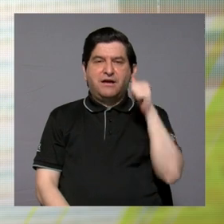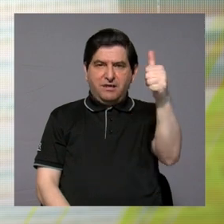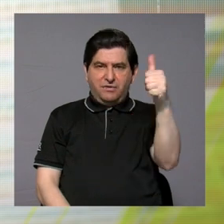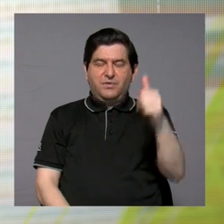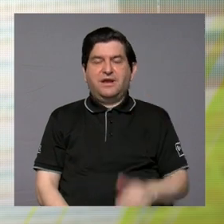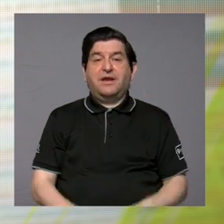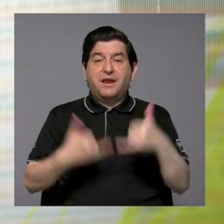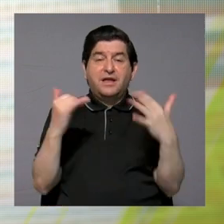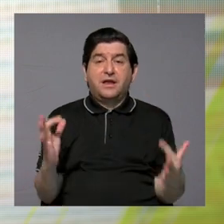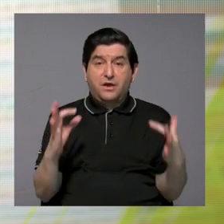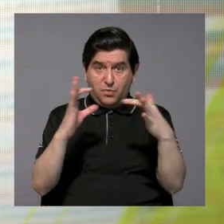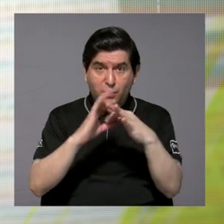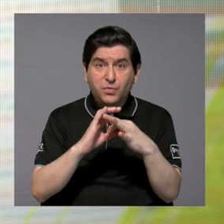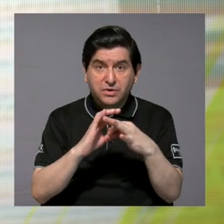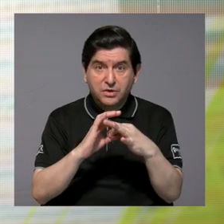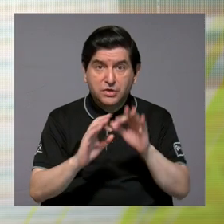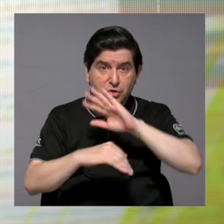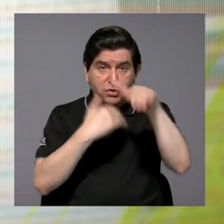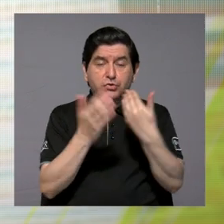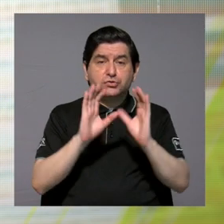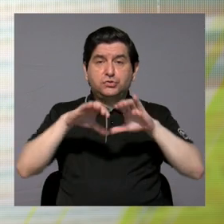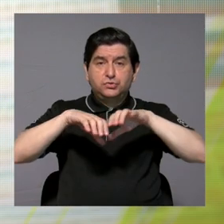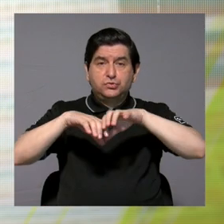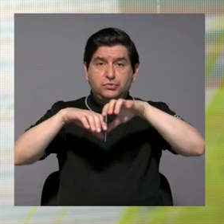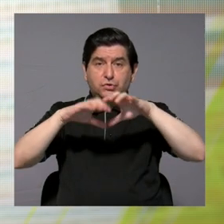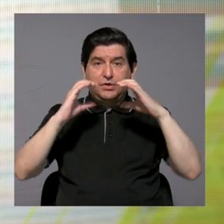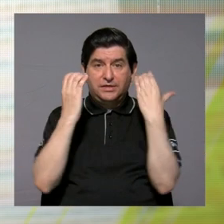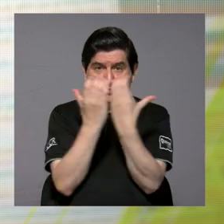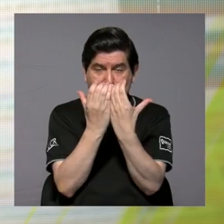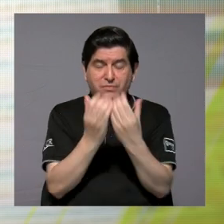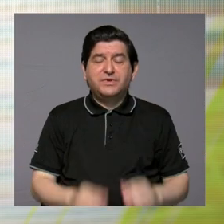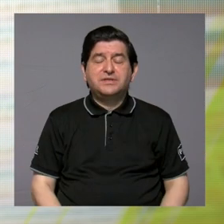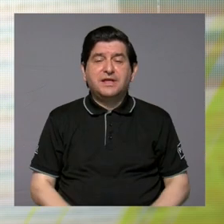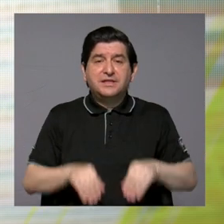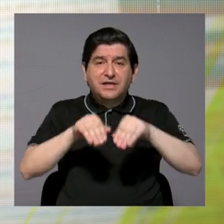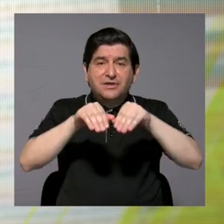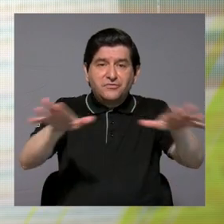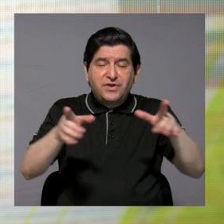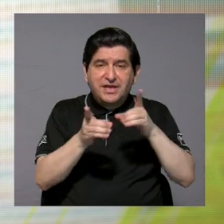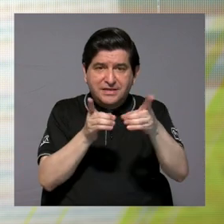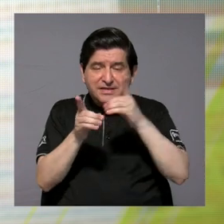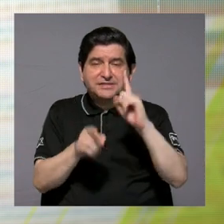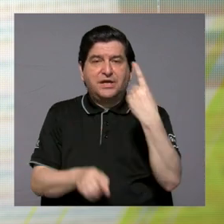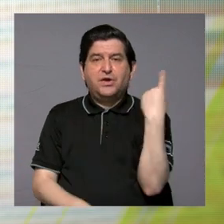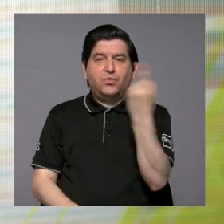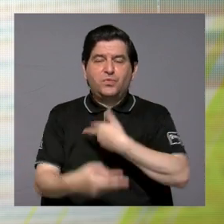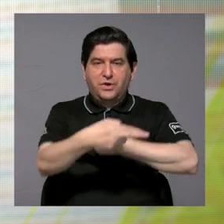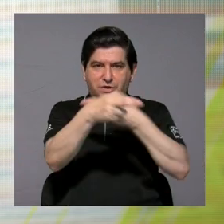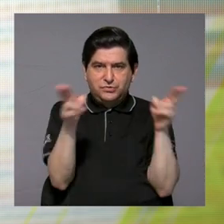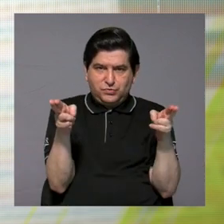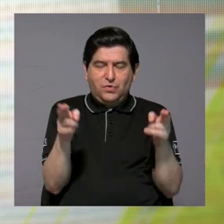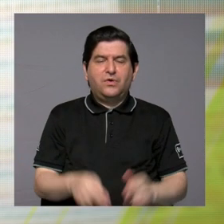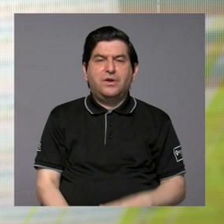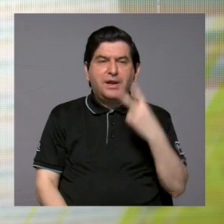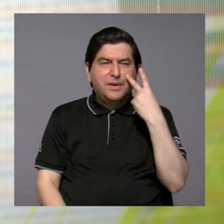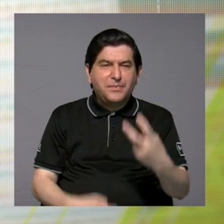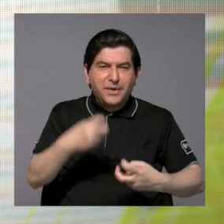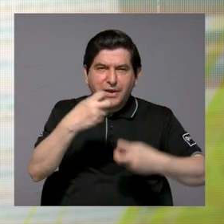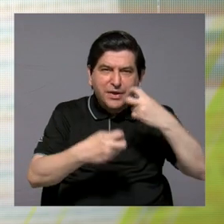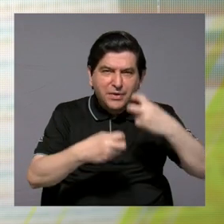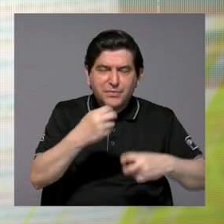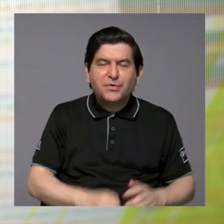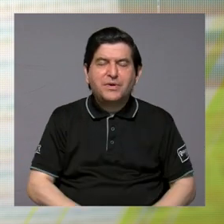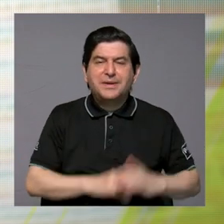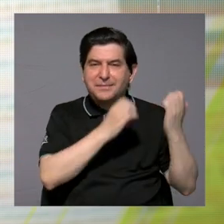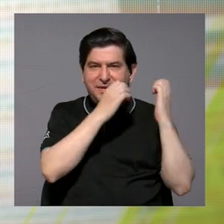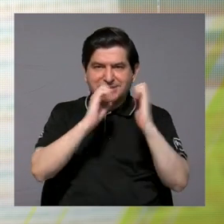que ya están unidos todos los comités y las redes distritales cantonales en una sola región para ver problemas desde el punto de